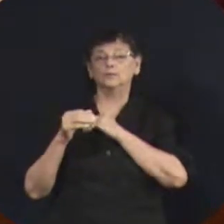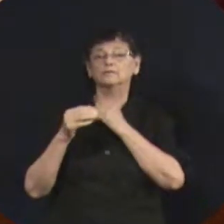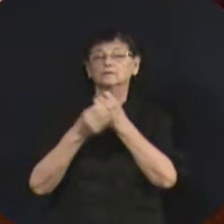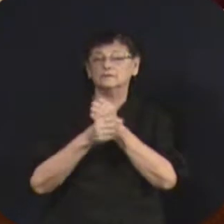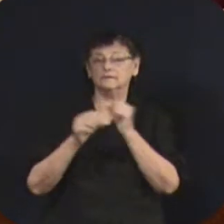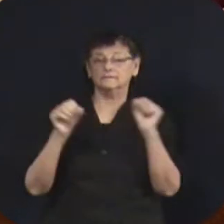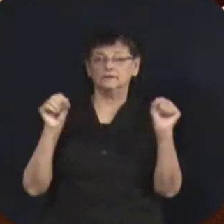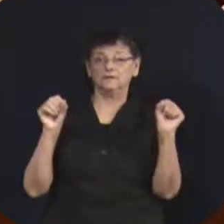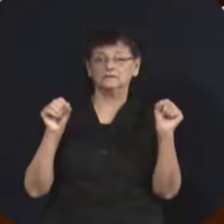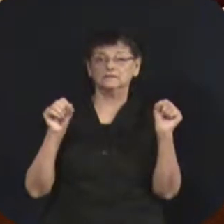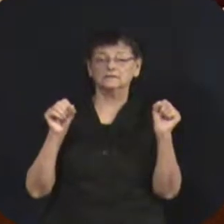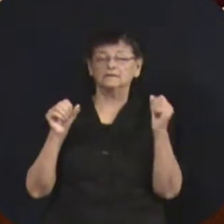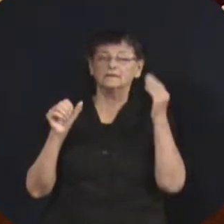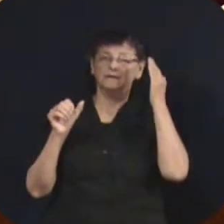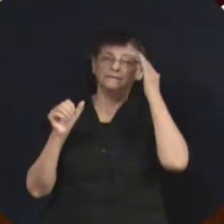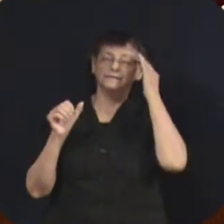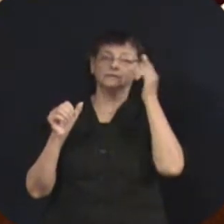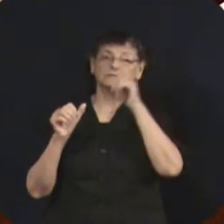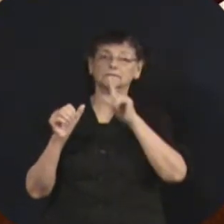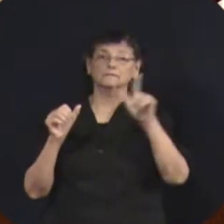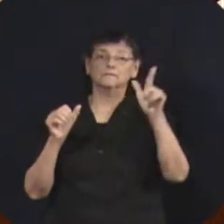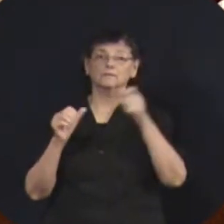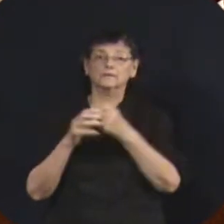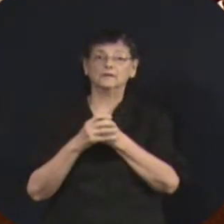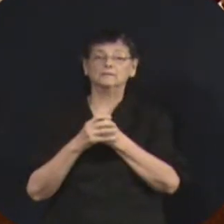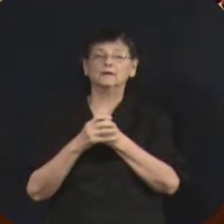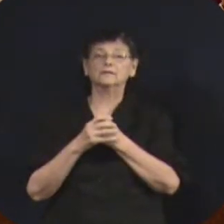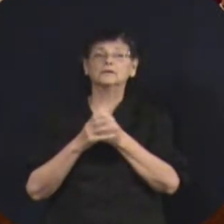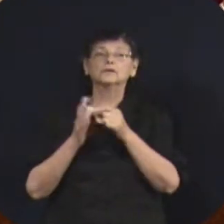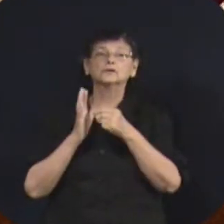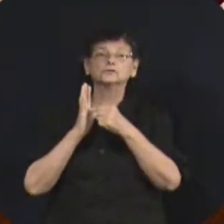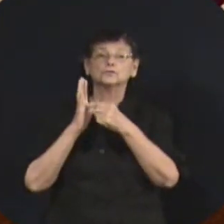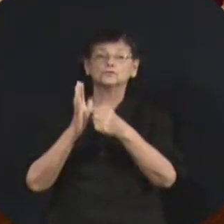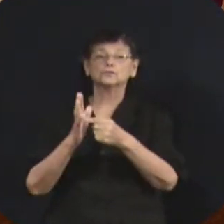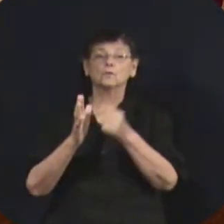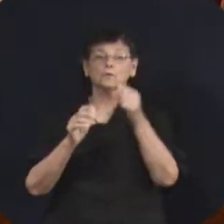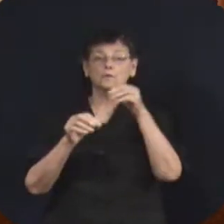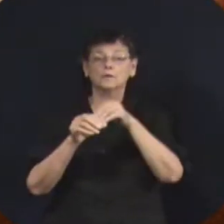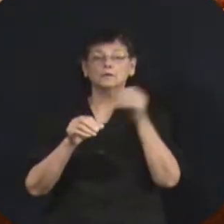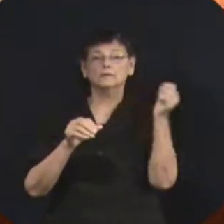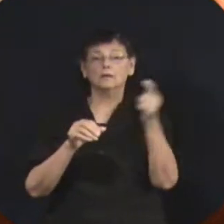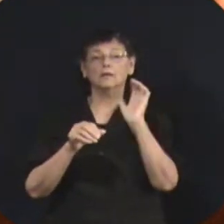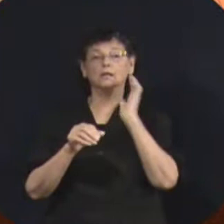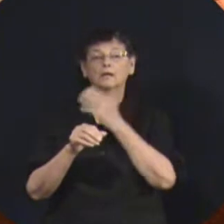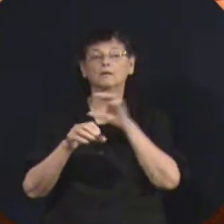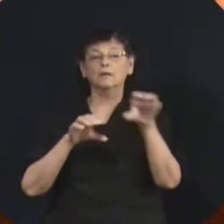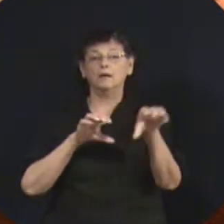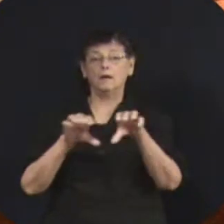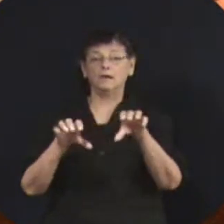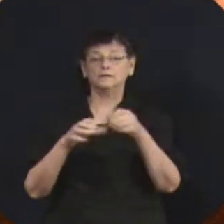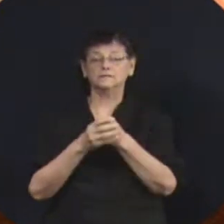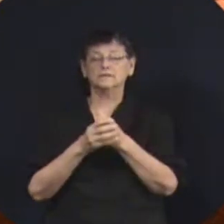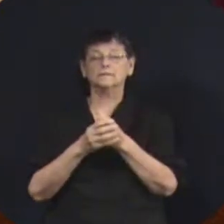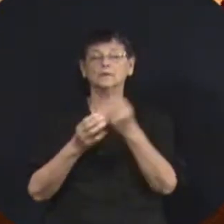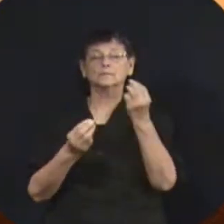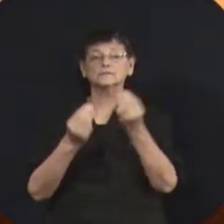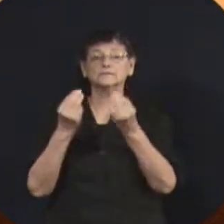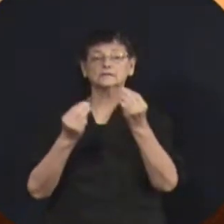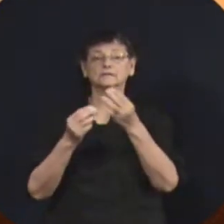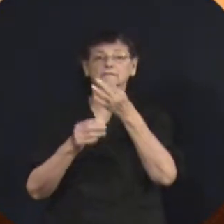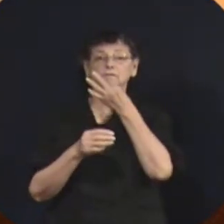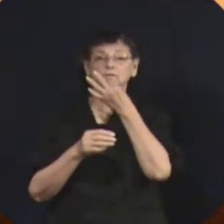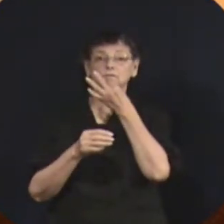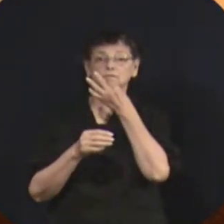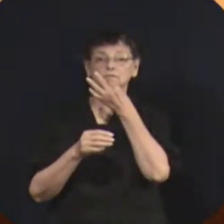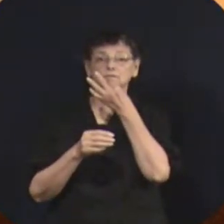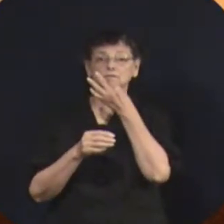salvación, concédenos, Señor, manifestar en todos nuestros actos el misterio de la